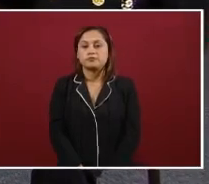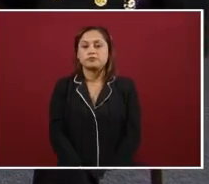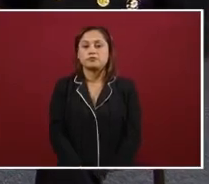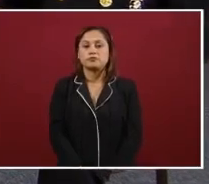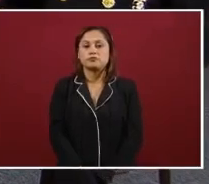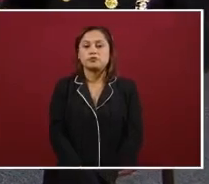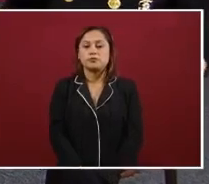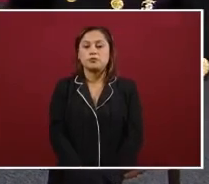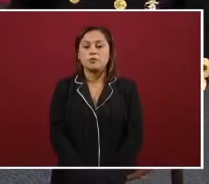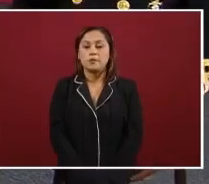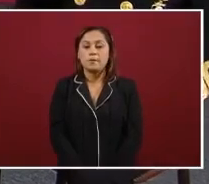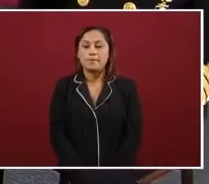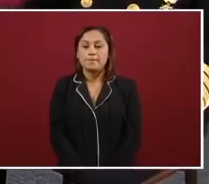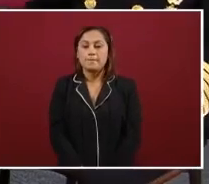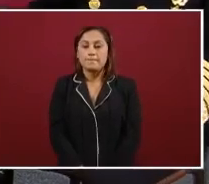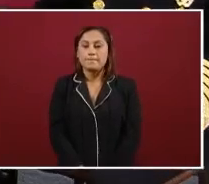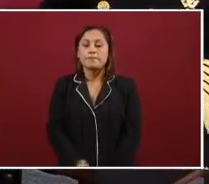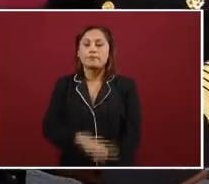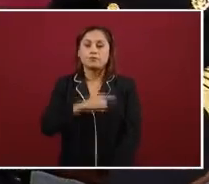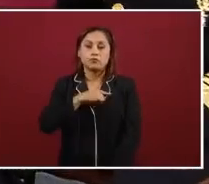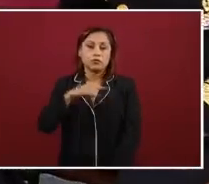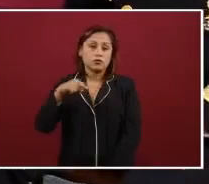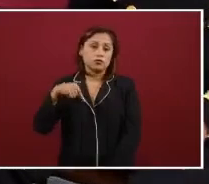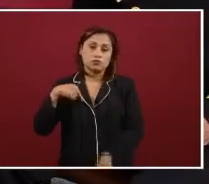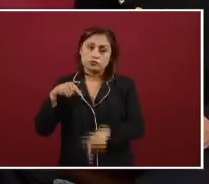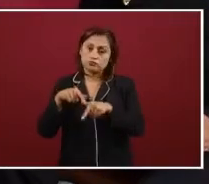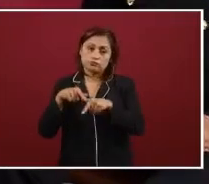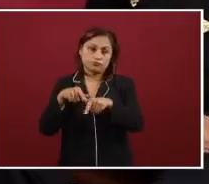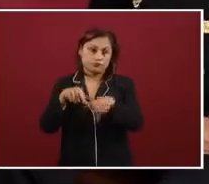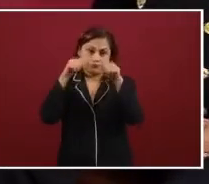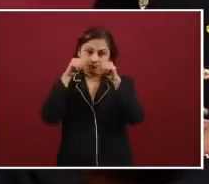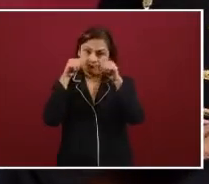Vamos a seguir